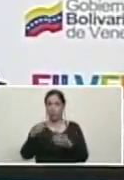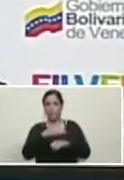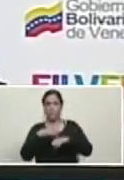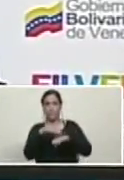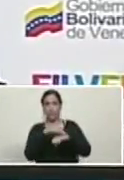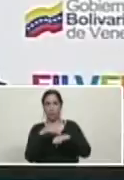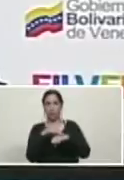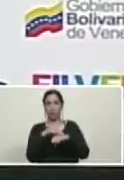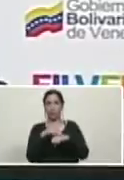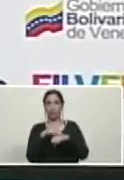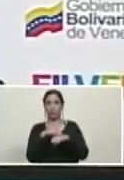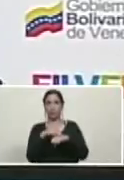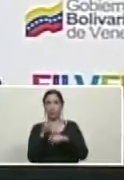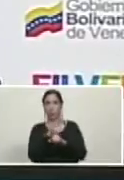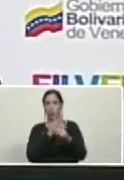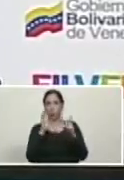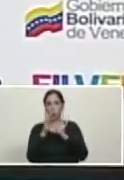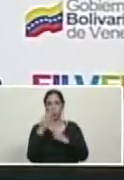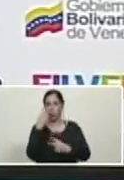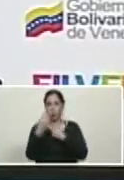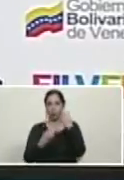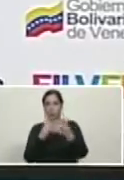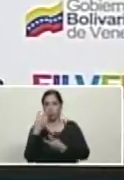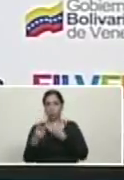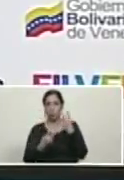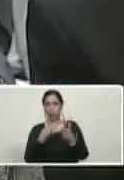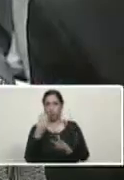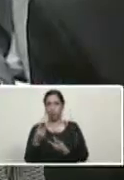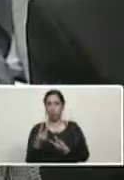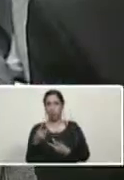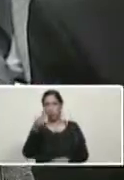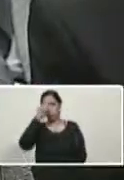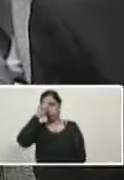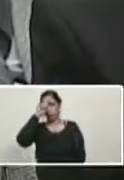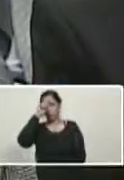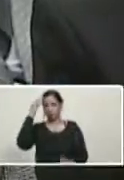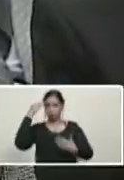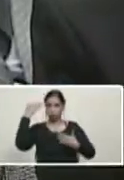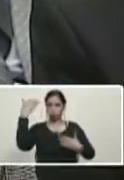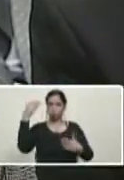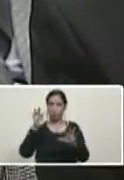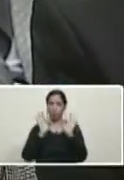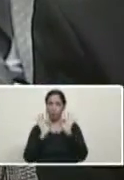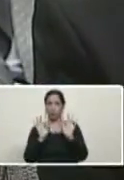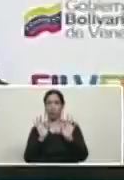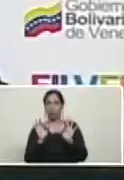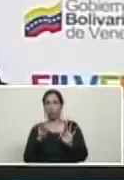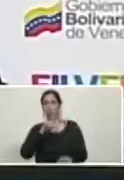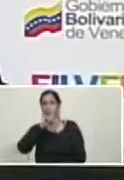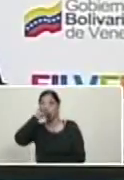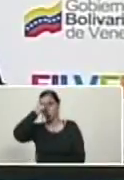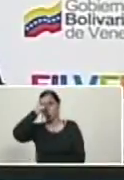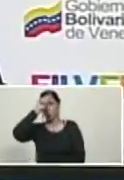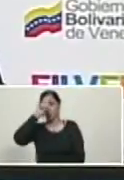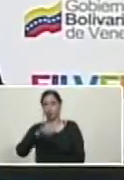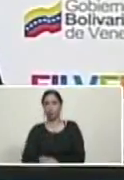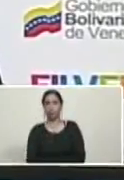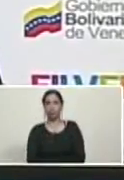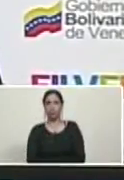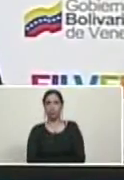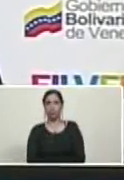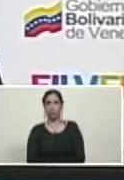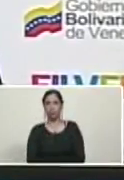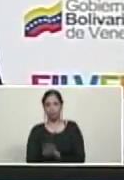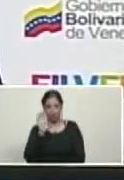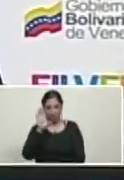Ministerio de Cultura y Turismo de Turquía. Mis saludos especiales. Turquía es el país invitado en